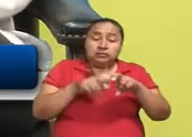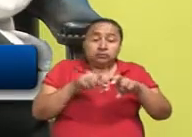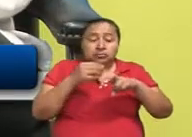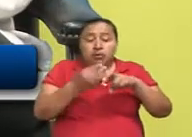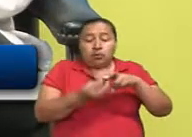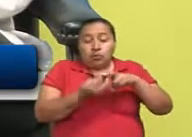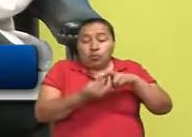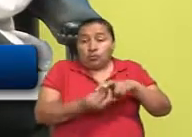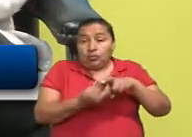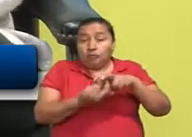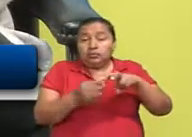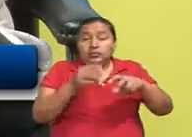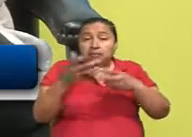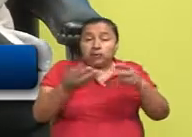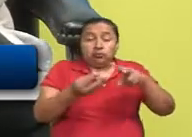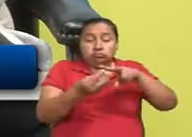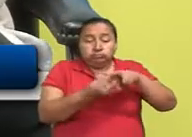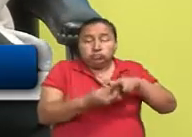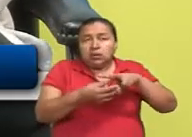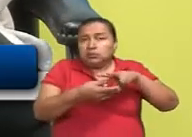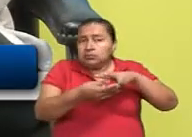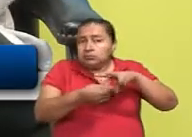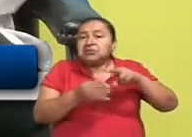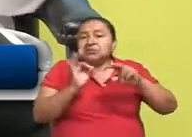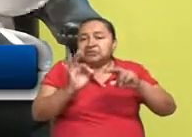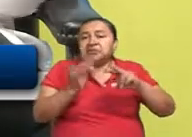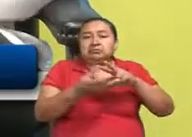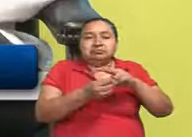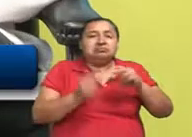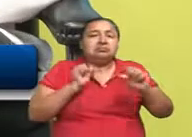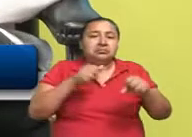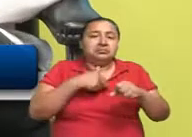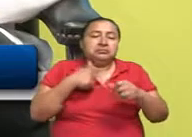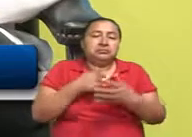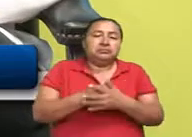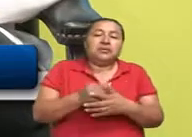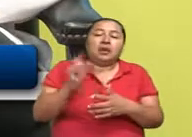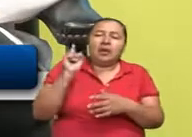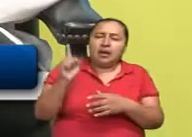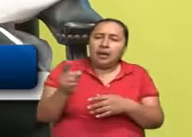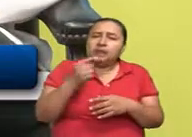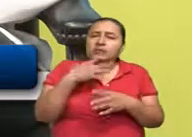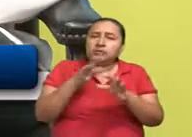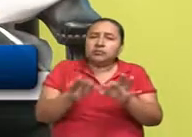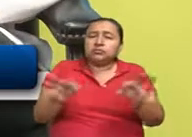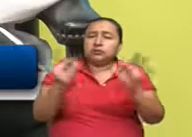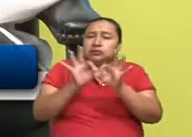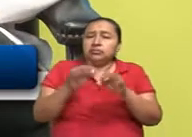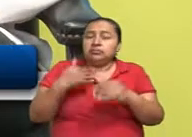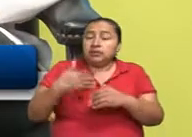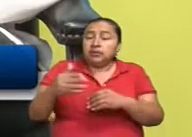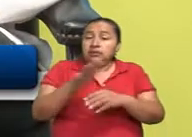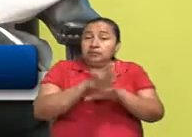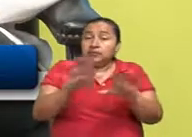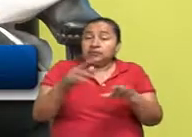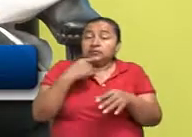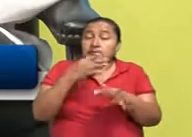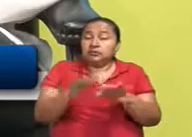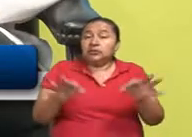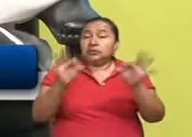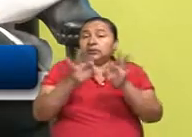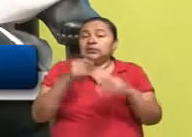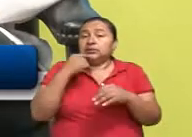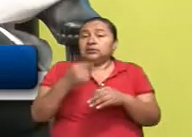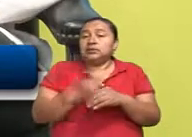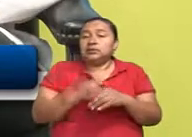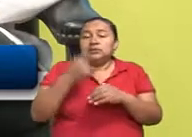los testículos y tocar, a ver si están ahí. Por eso es importante, doctora, recalcar ya para ir concluyendo